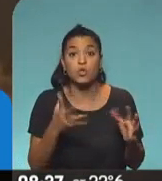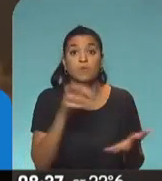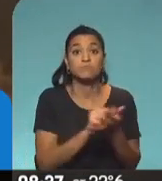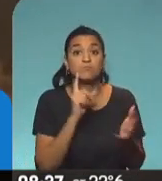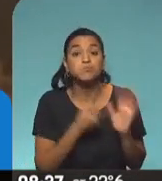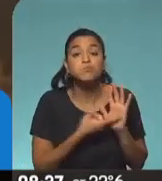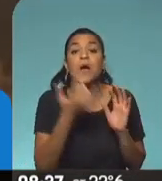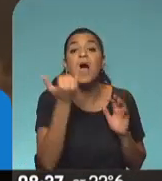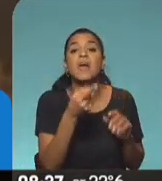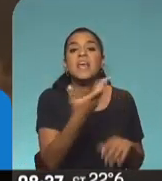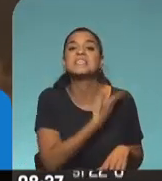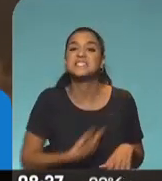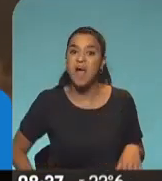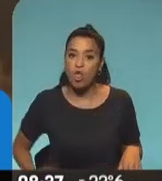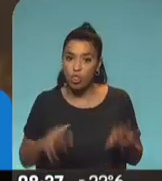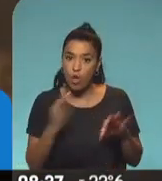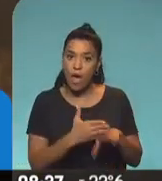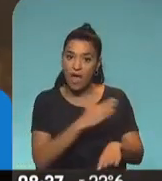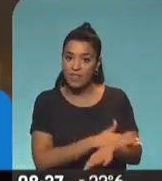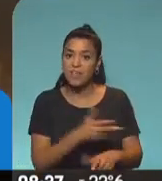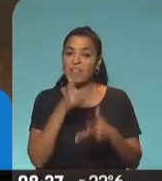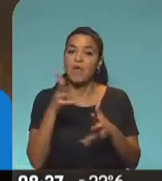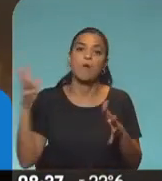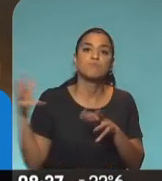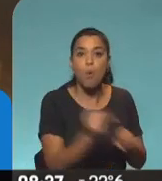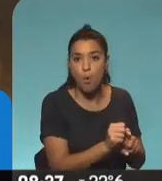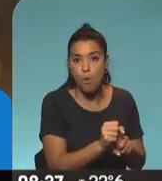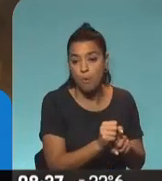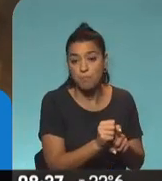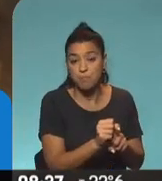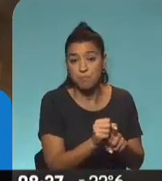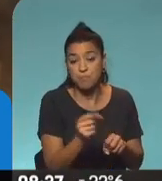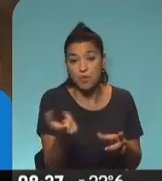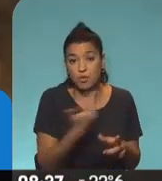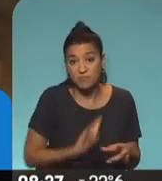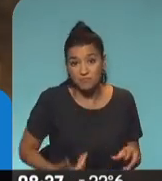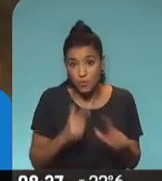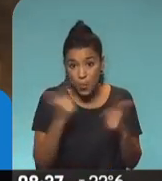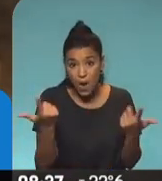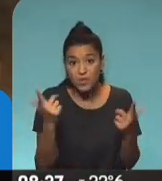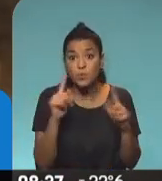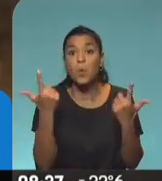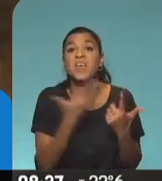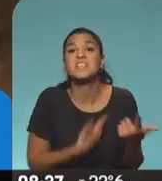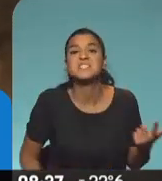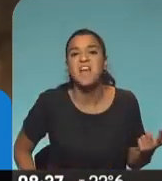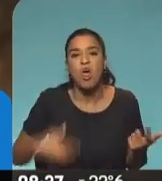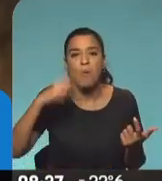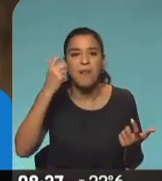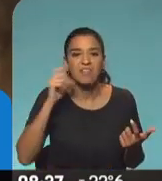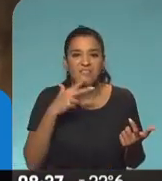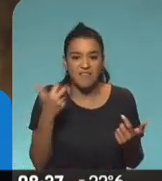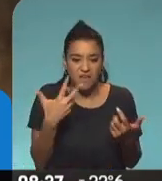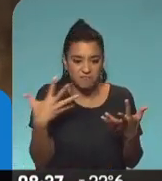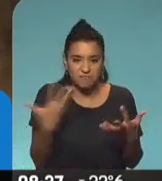ilegal debe existir un Estado previo que sea invadido o que sea ocupado. No es el caso, porque no existe tal Estado de Palestina en